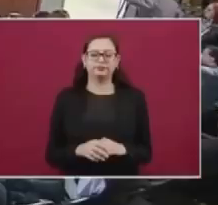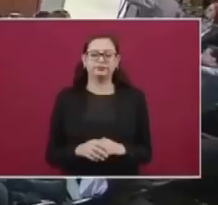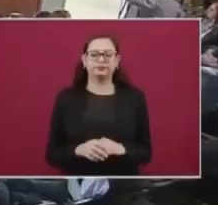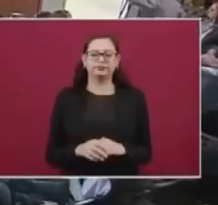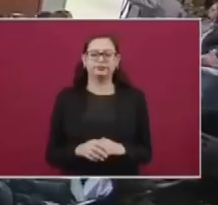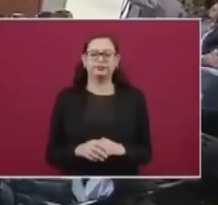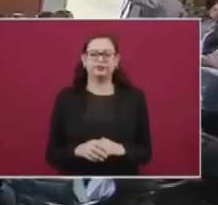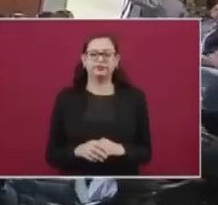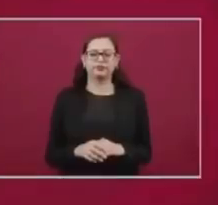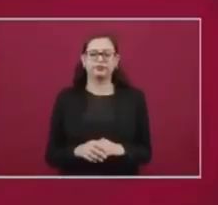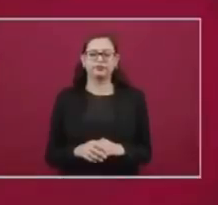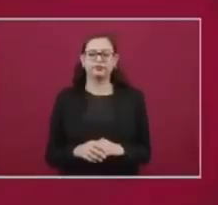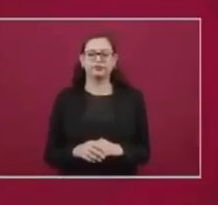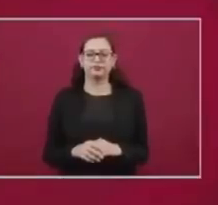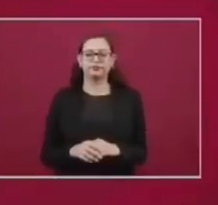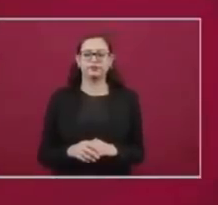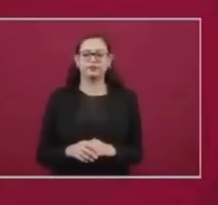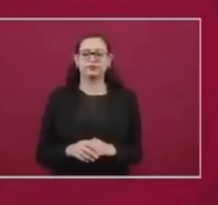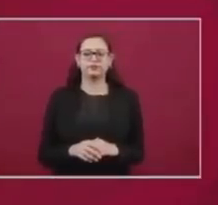Vamos a